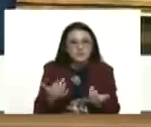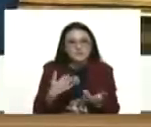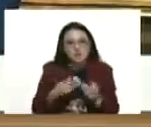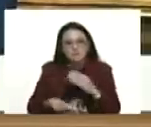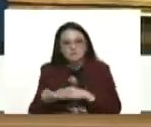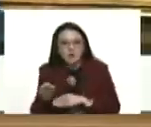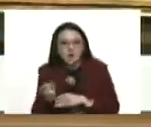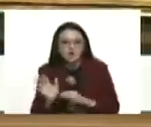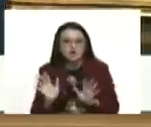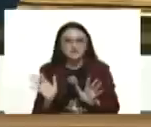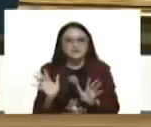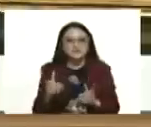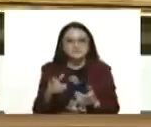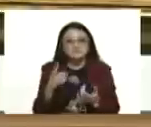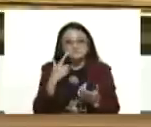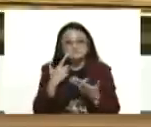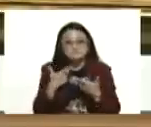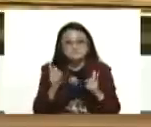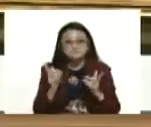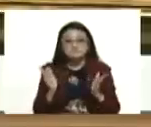devuelvo tu cosa, o aparece,